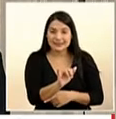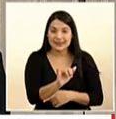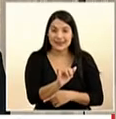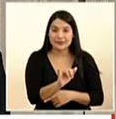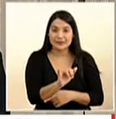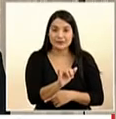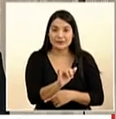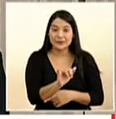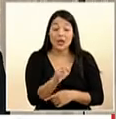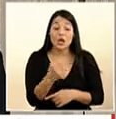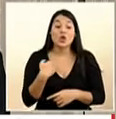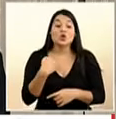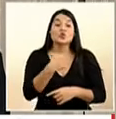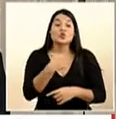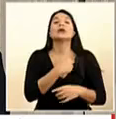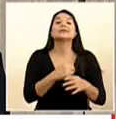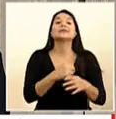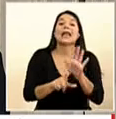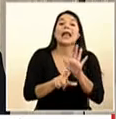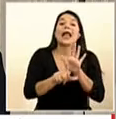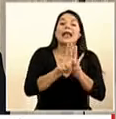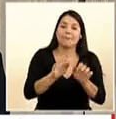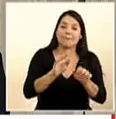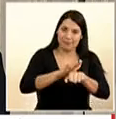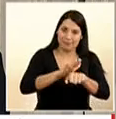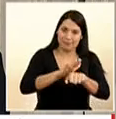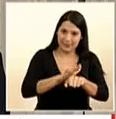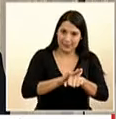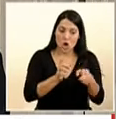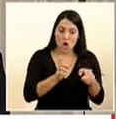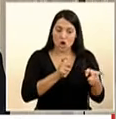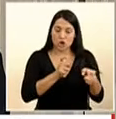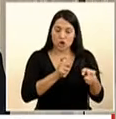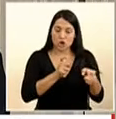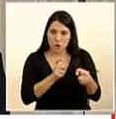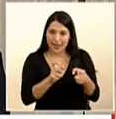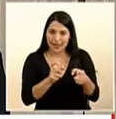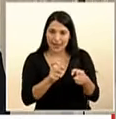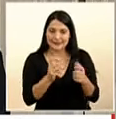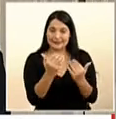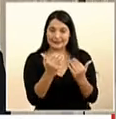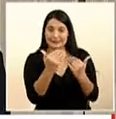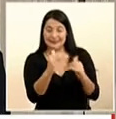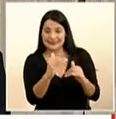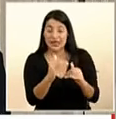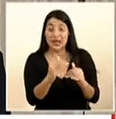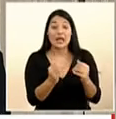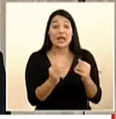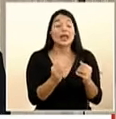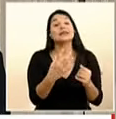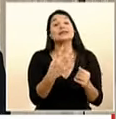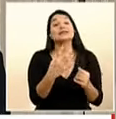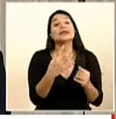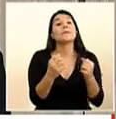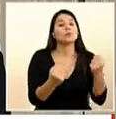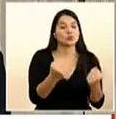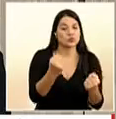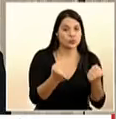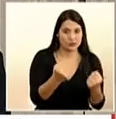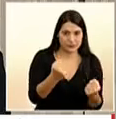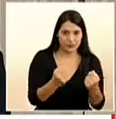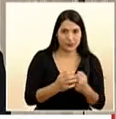de lo que el poder ejecutivo puede hacer está en nuestro marco restringir son restricciones a la